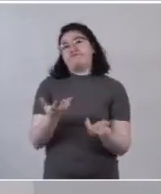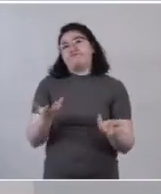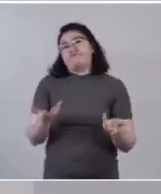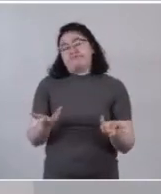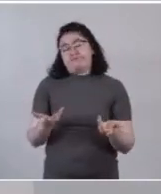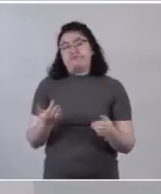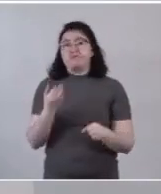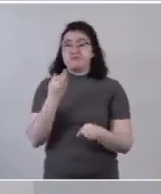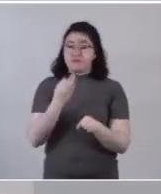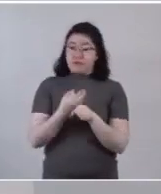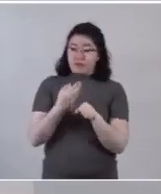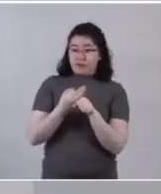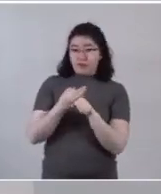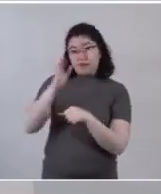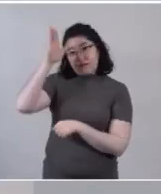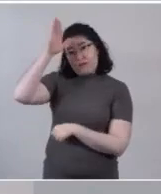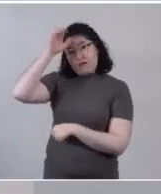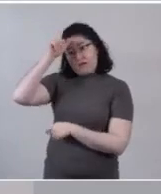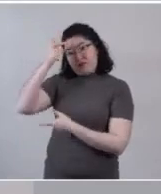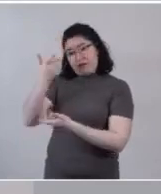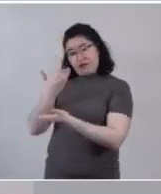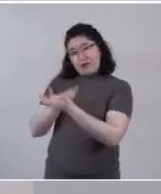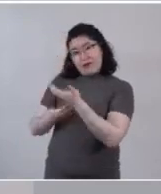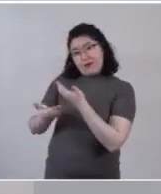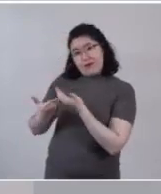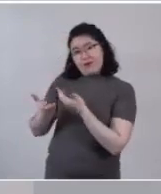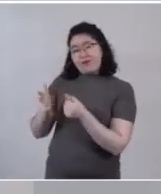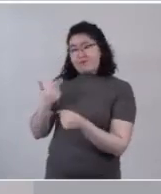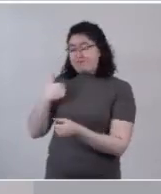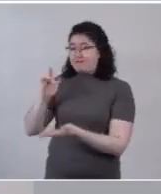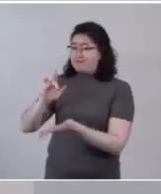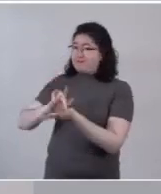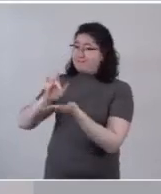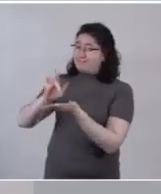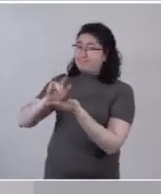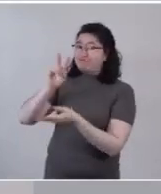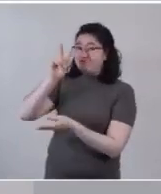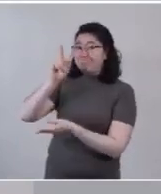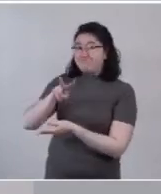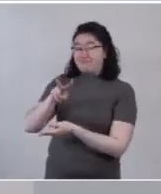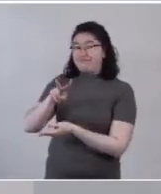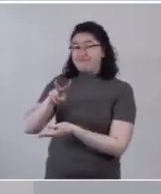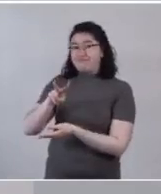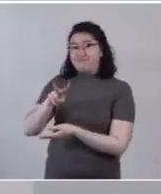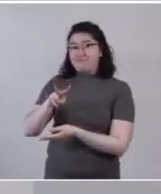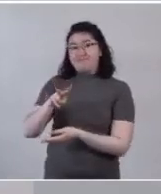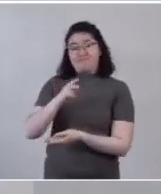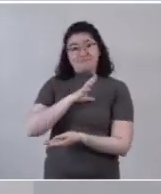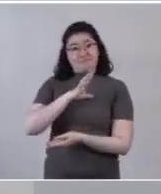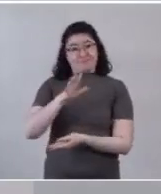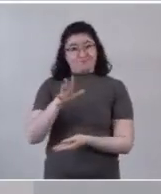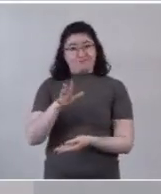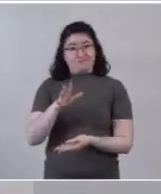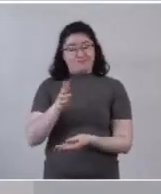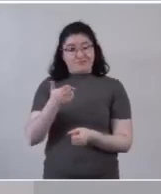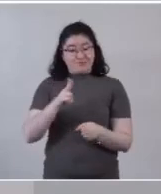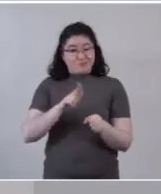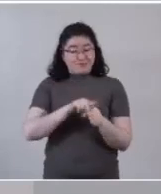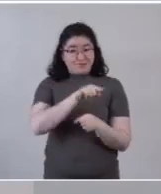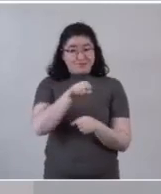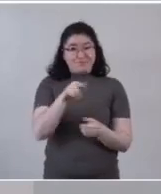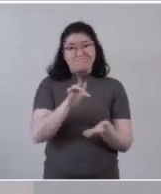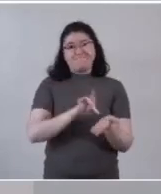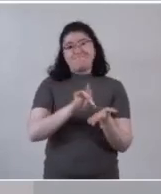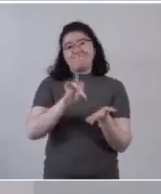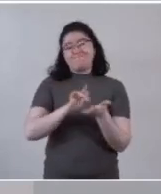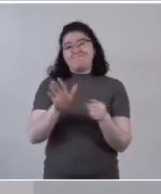hay, pues se está agradeciendo, yo estoy agradecida y creo que en general en los hospitales hay mucho agradecimiento